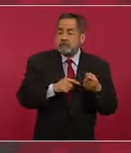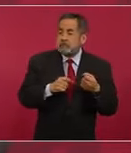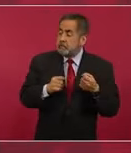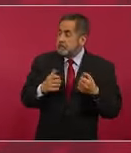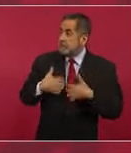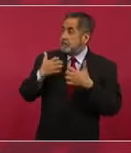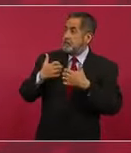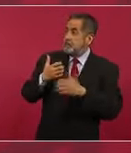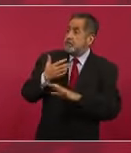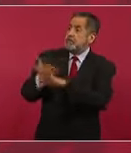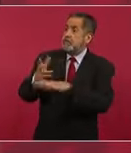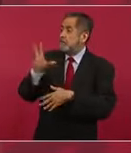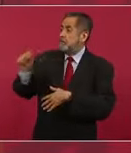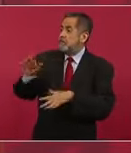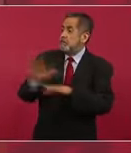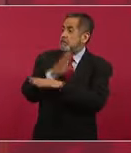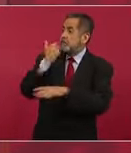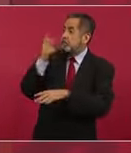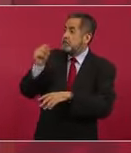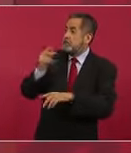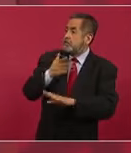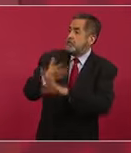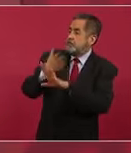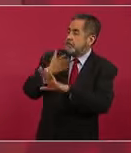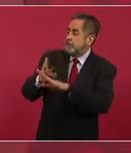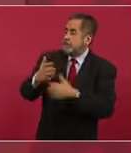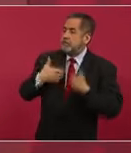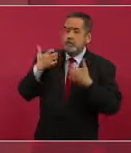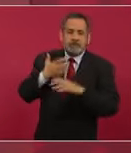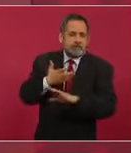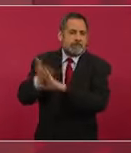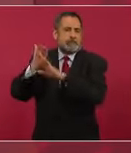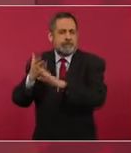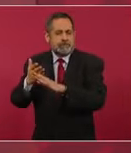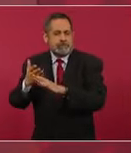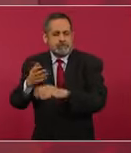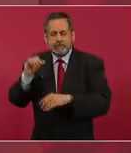se oponen y reaccionan.